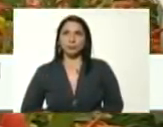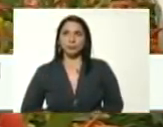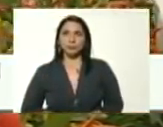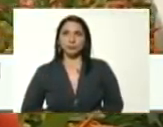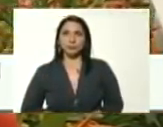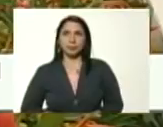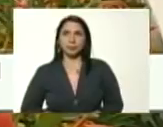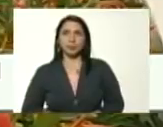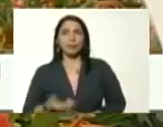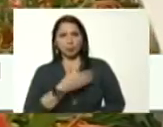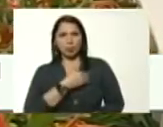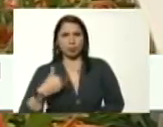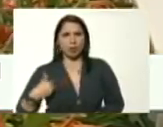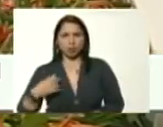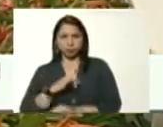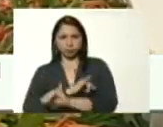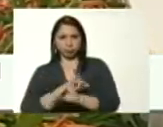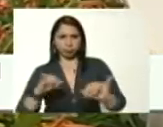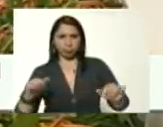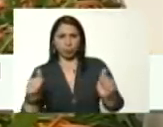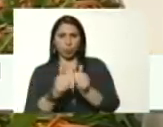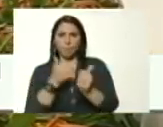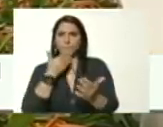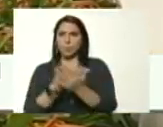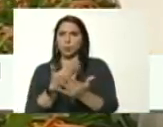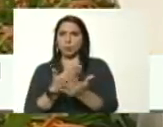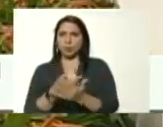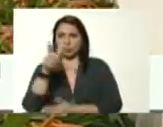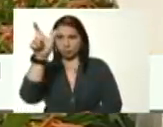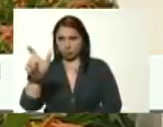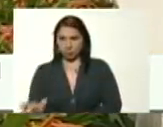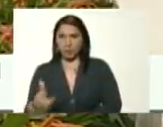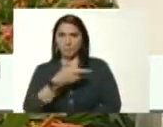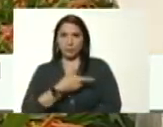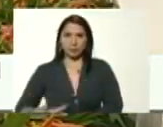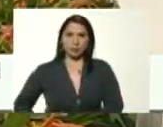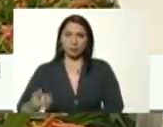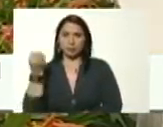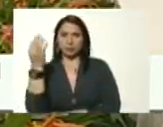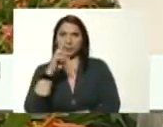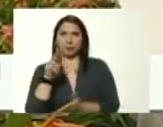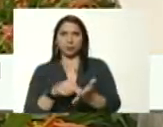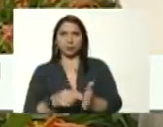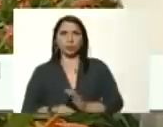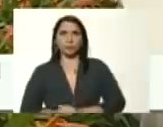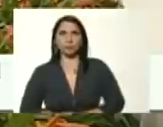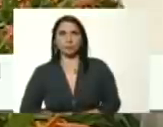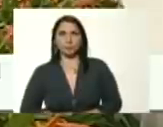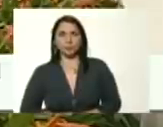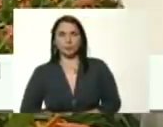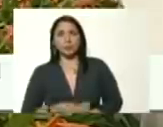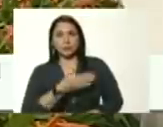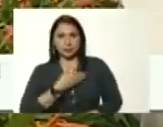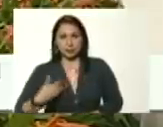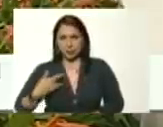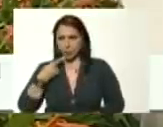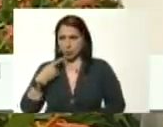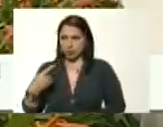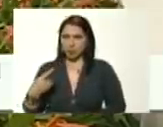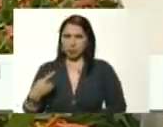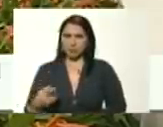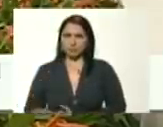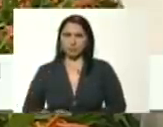yo quiero terminar con una propuesta al ciudadano presidente de la asamblea nacional quiero decirle